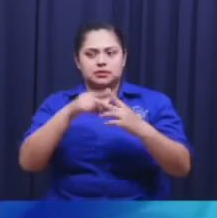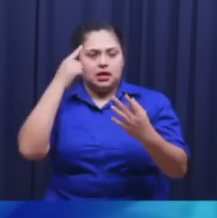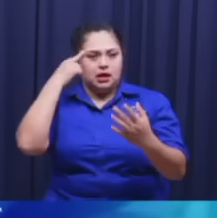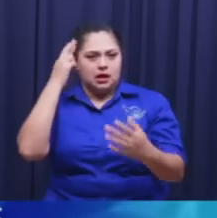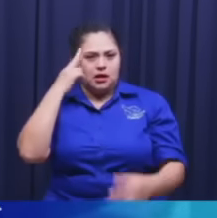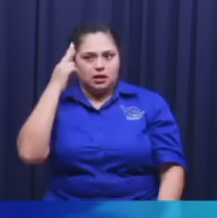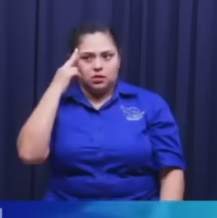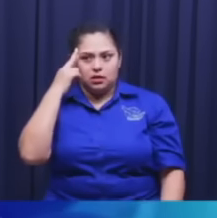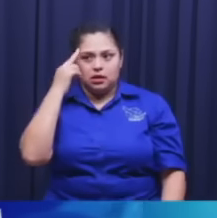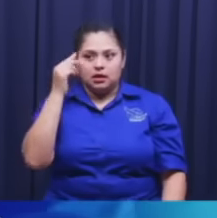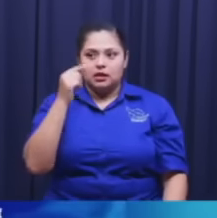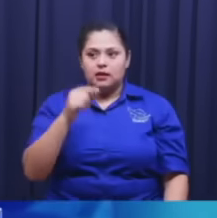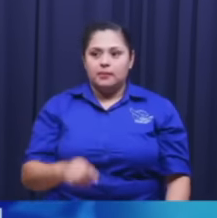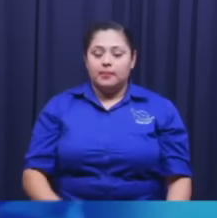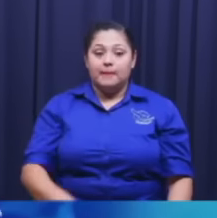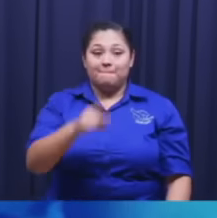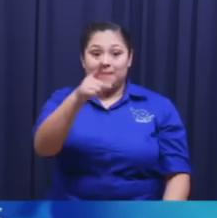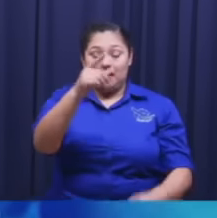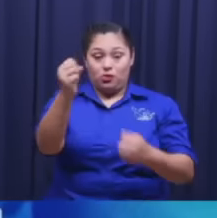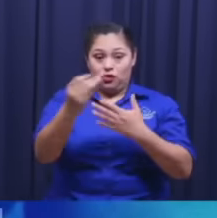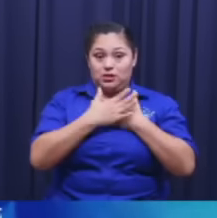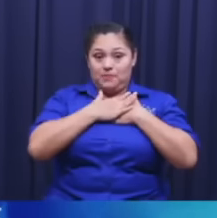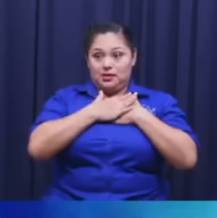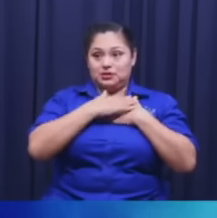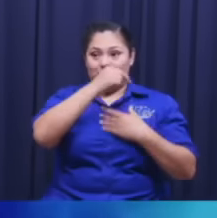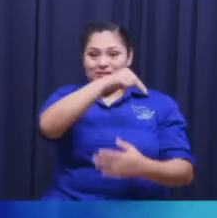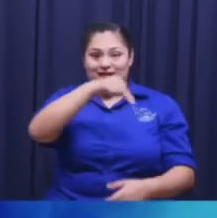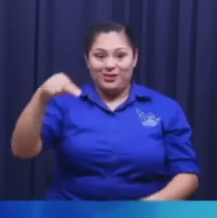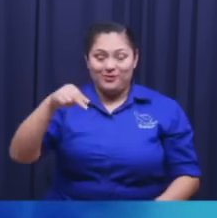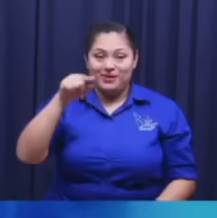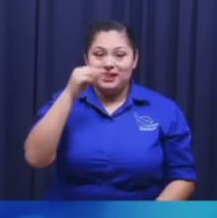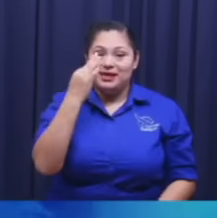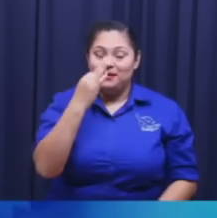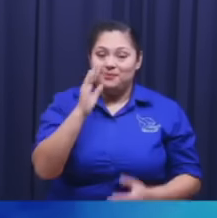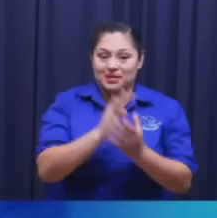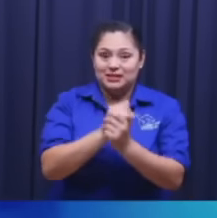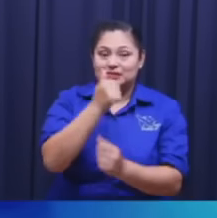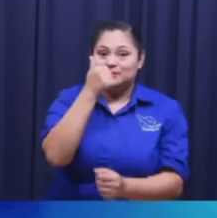la contaminación del nombre de ella. Ahora es mi turno.